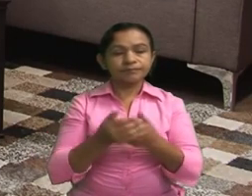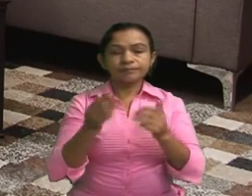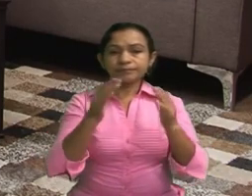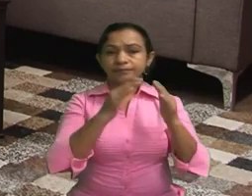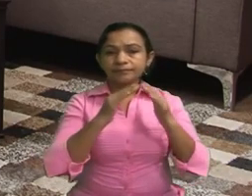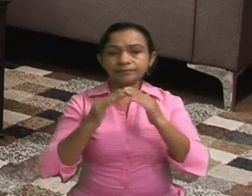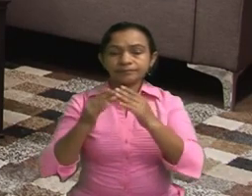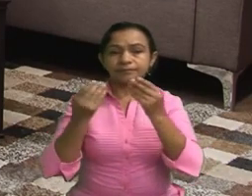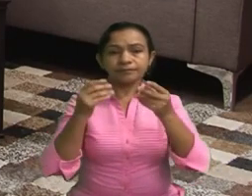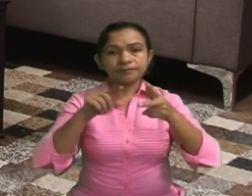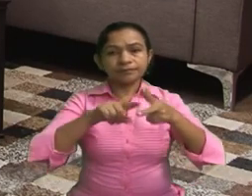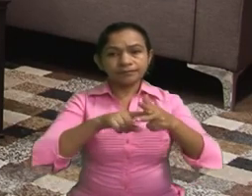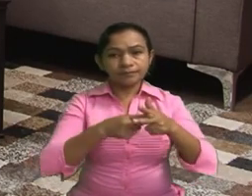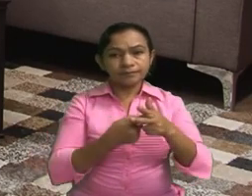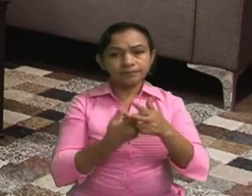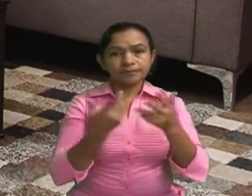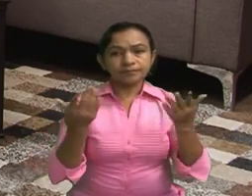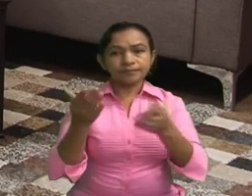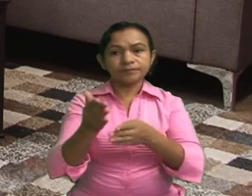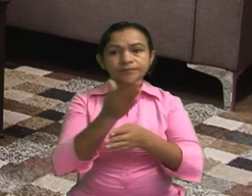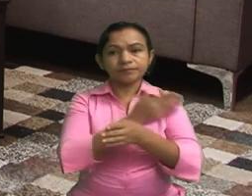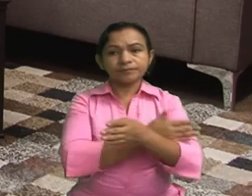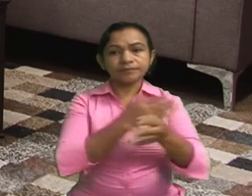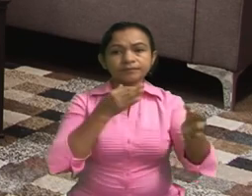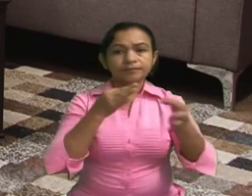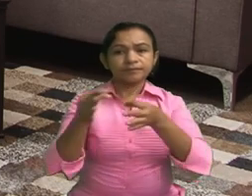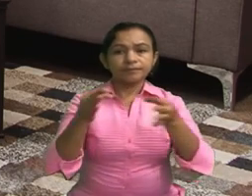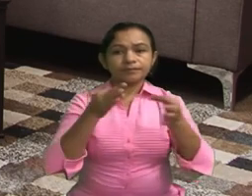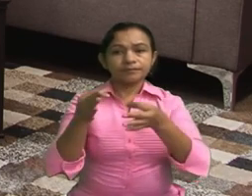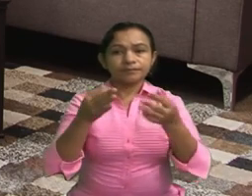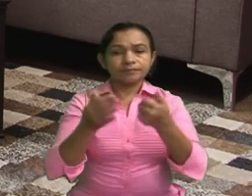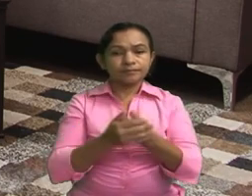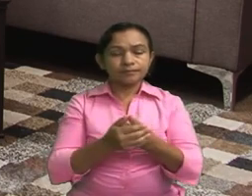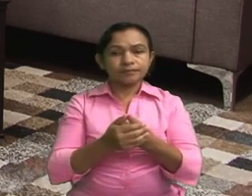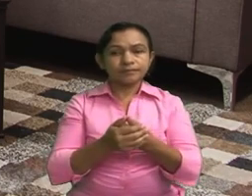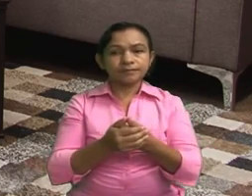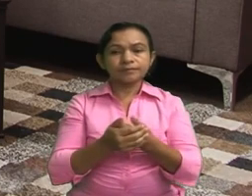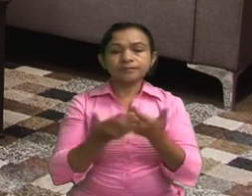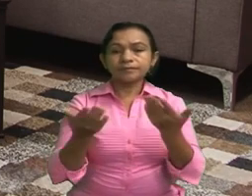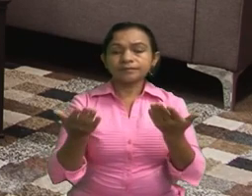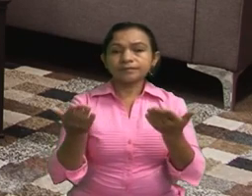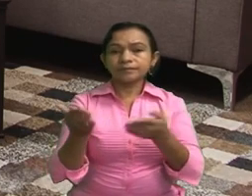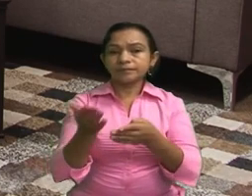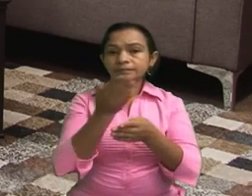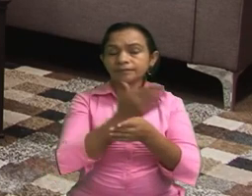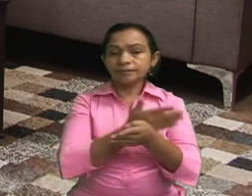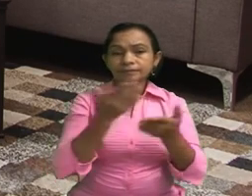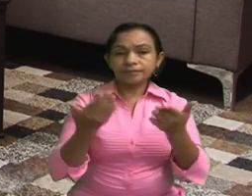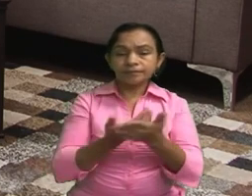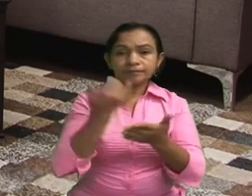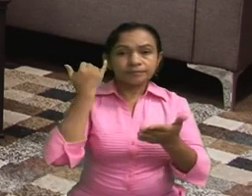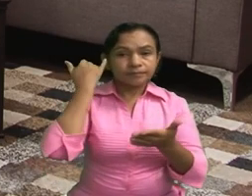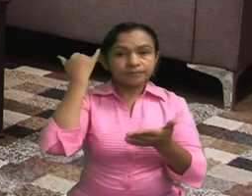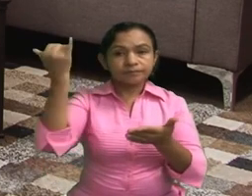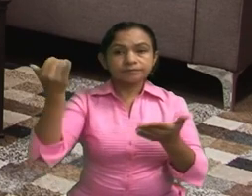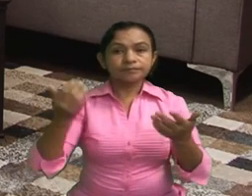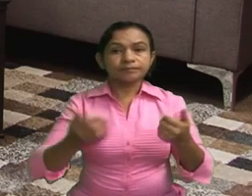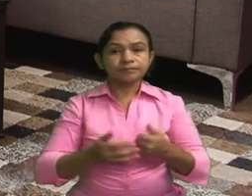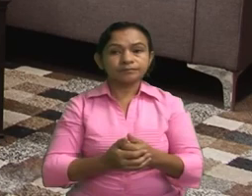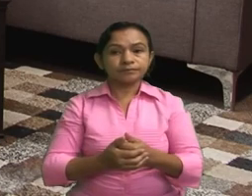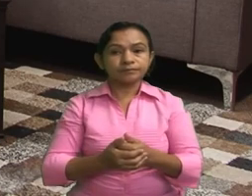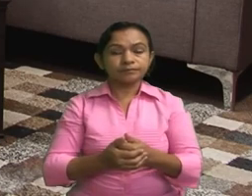muchas iniciativas, ¿verdad? Sí. Como decíamos, el MEFCA viene promoviendo el emprendedurismo, ¿verdad? Las innovaciones también, que